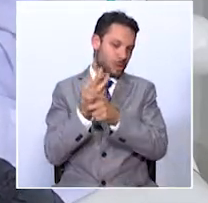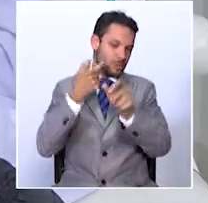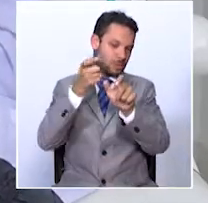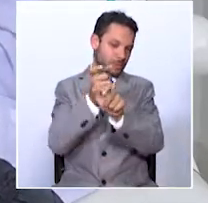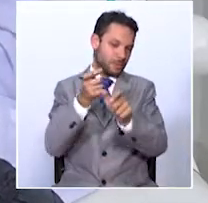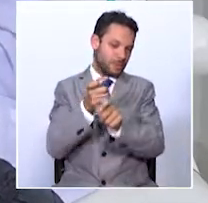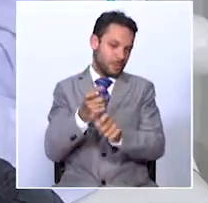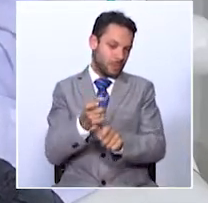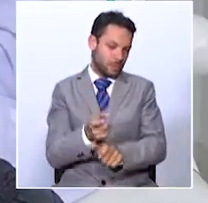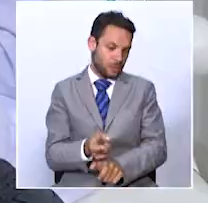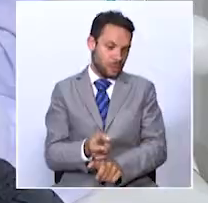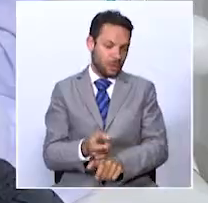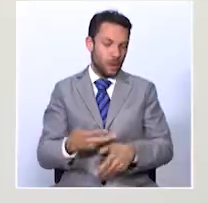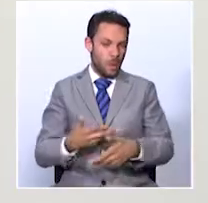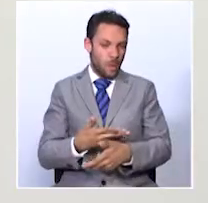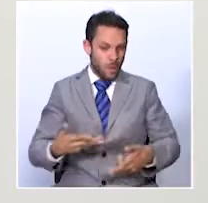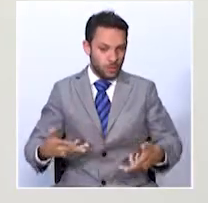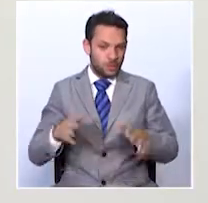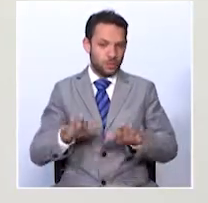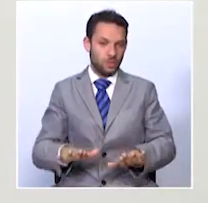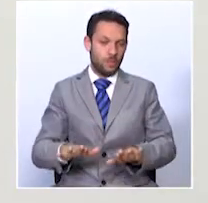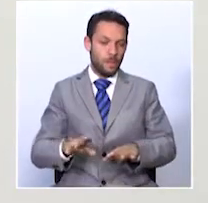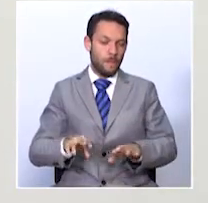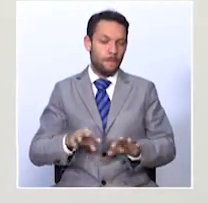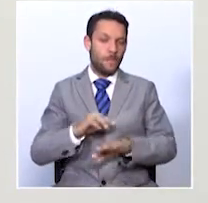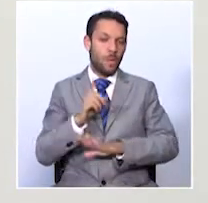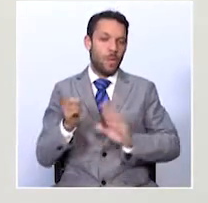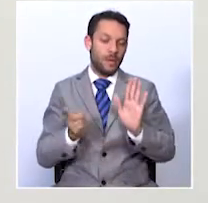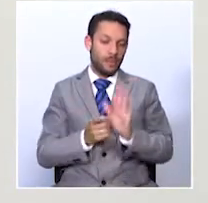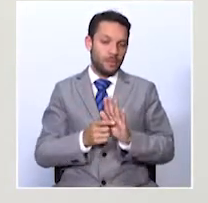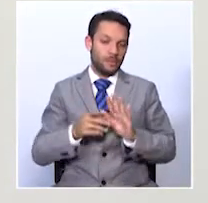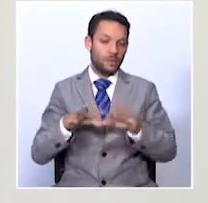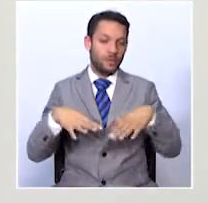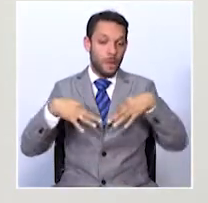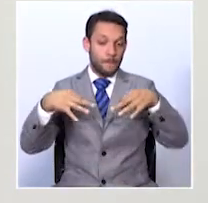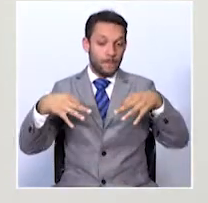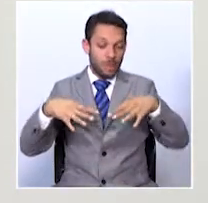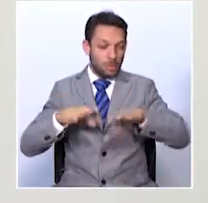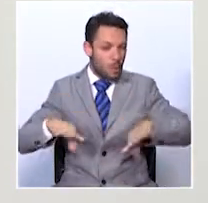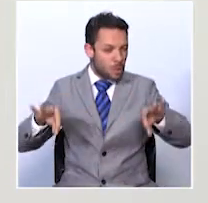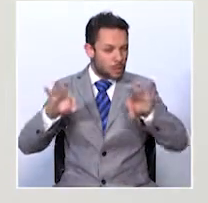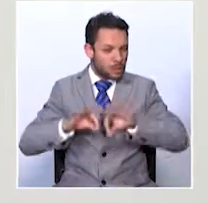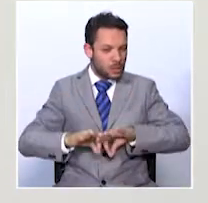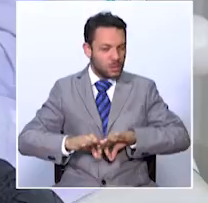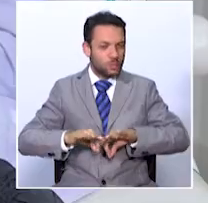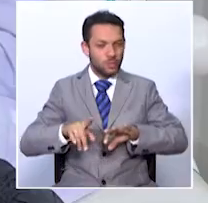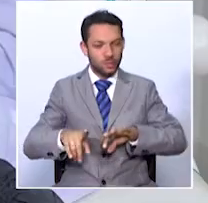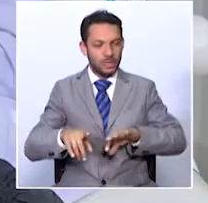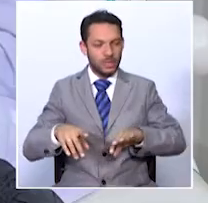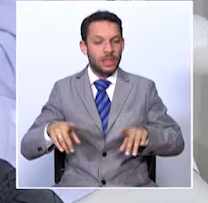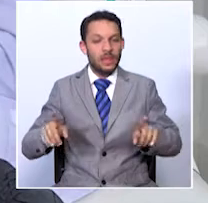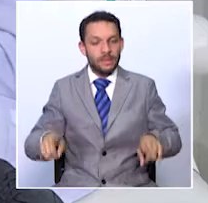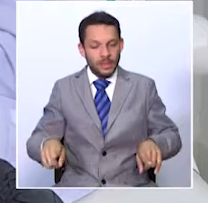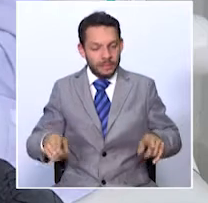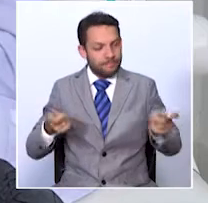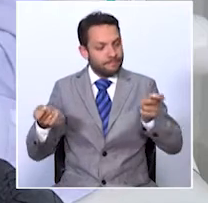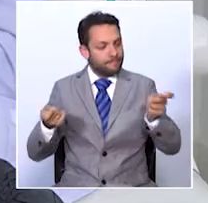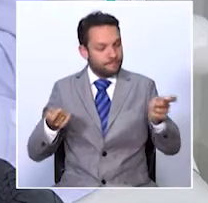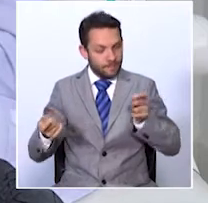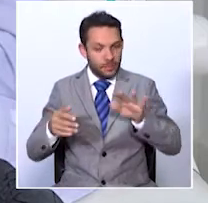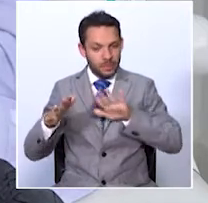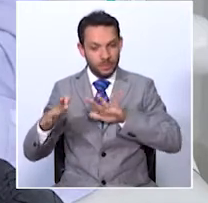sacos grandes y unos problemas muy serios, y les ponen sobrenombres y todo esto. Entonces, esto también se denomina